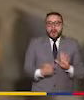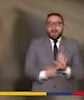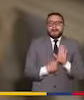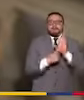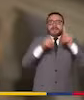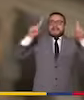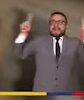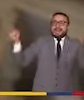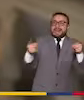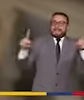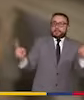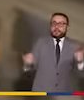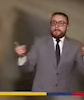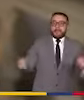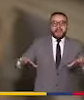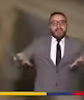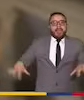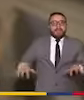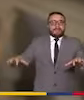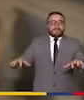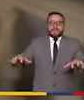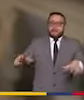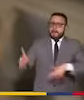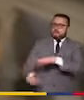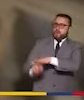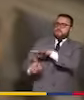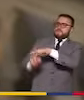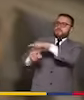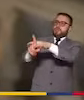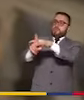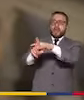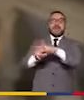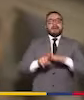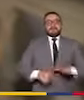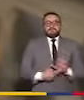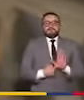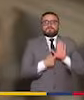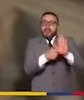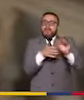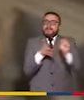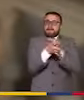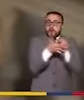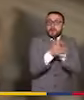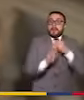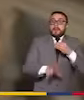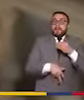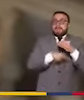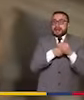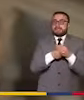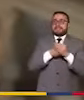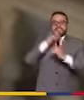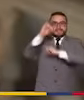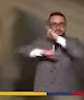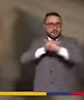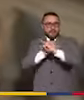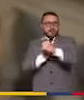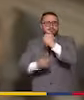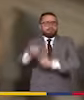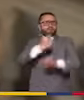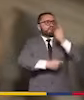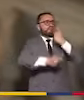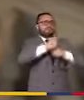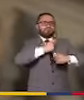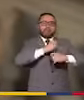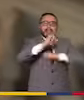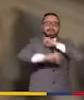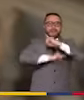los reportes de actividad inusual UARS e informe de transacciones de divisas